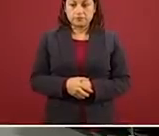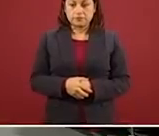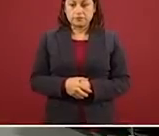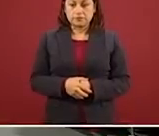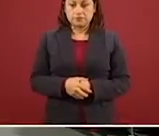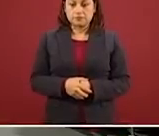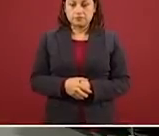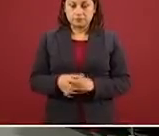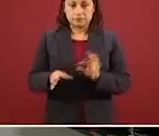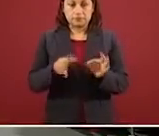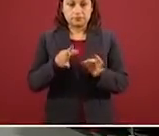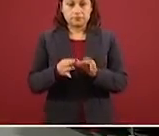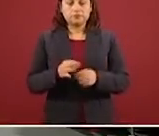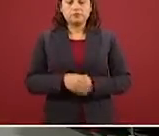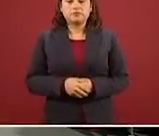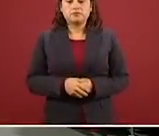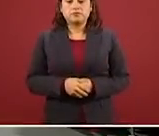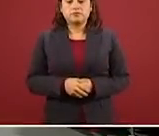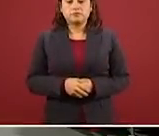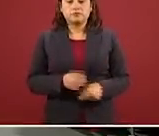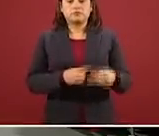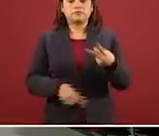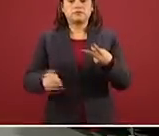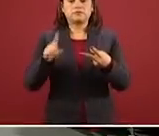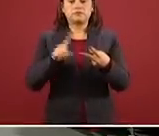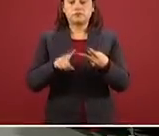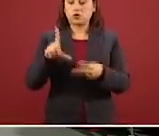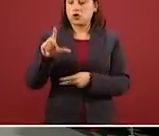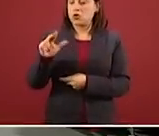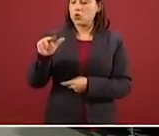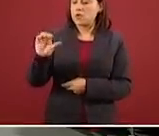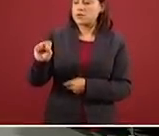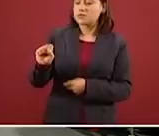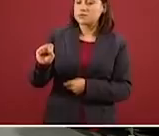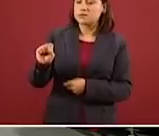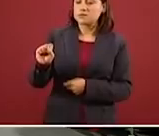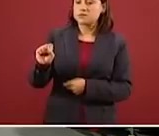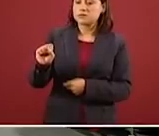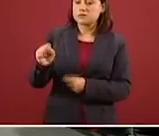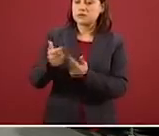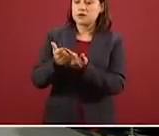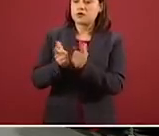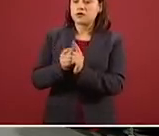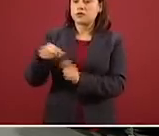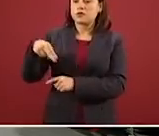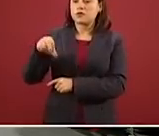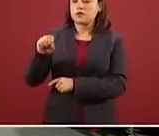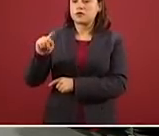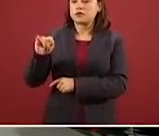Muy bien, entonces vamos con Luis de Notimex.